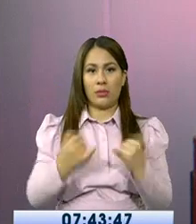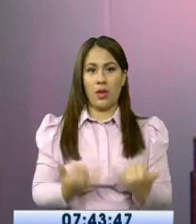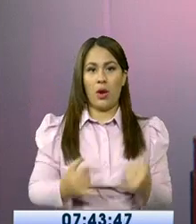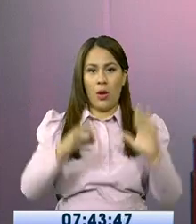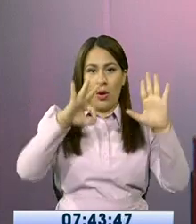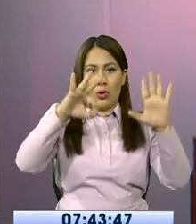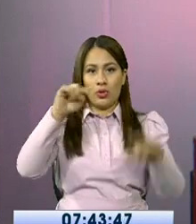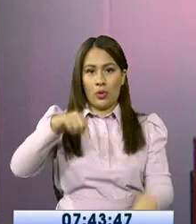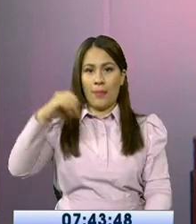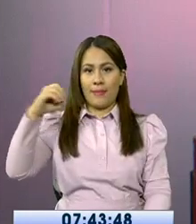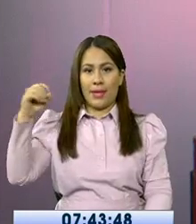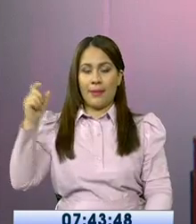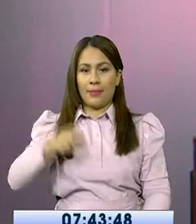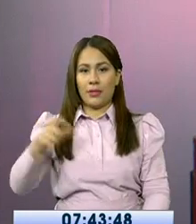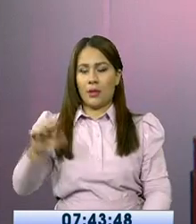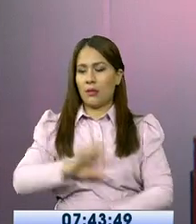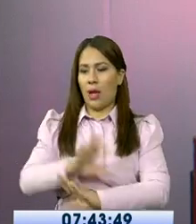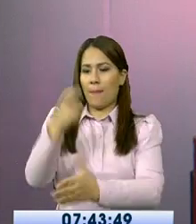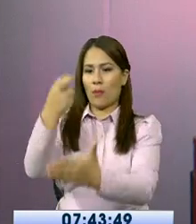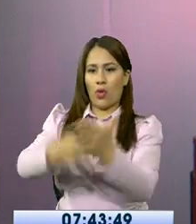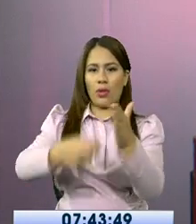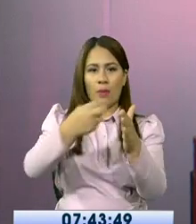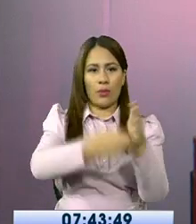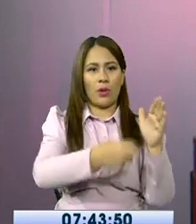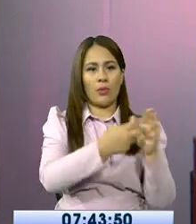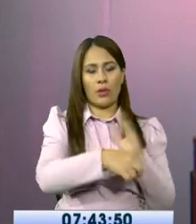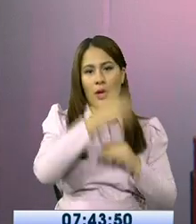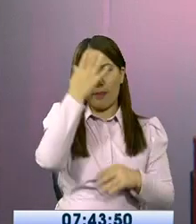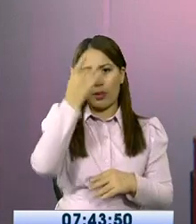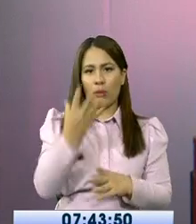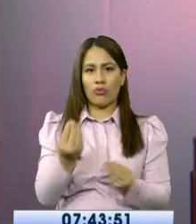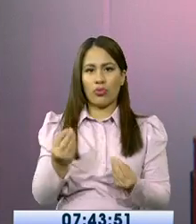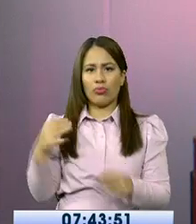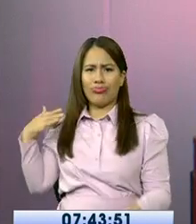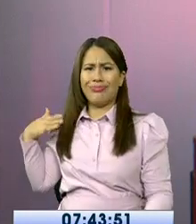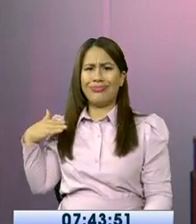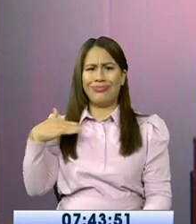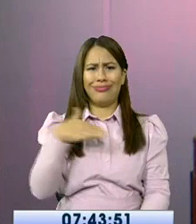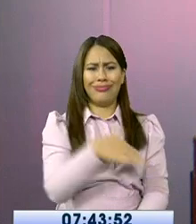8.000 conductores han sido sancionados por ir a exceso de velocidad.